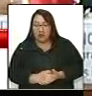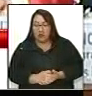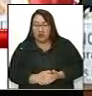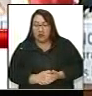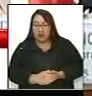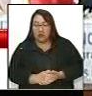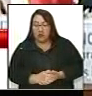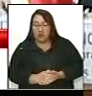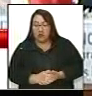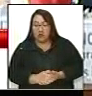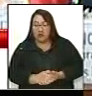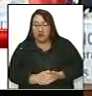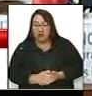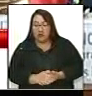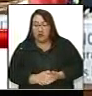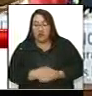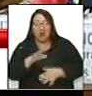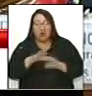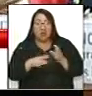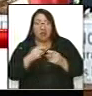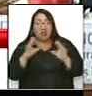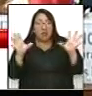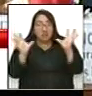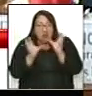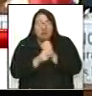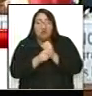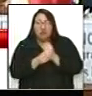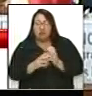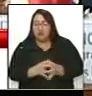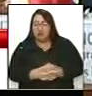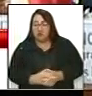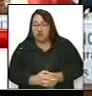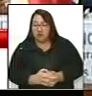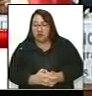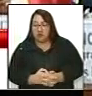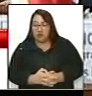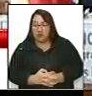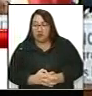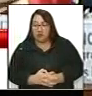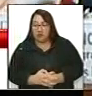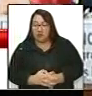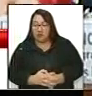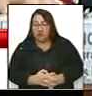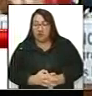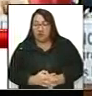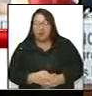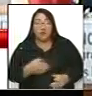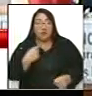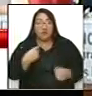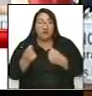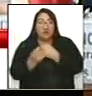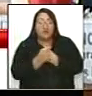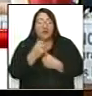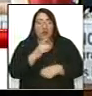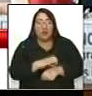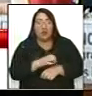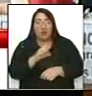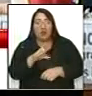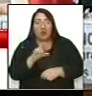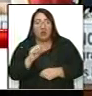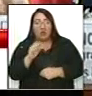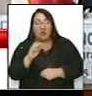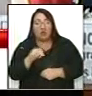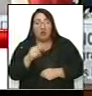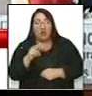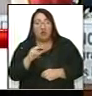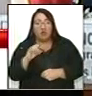conceptos, algunas veces bastante abstractos. Y como nuestro coach tenemos al doctor Luis